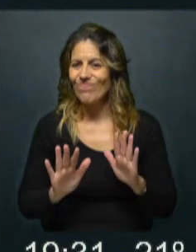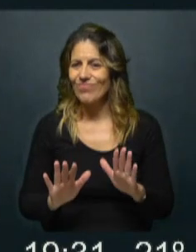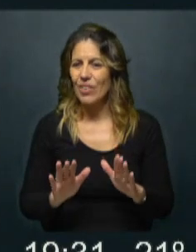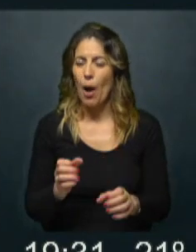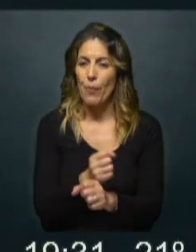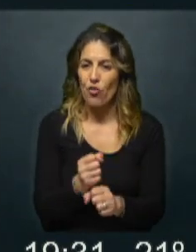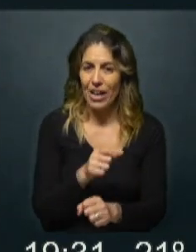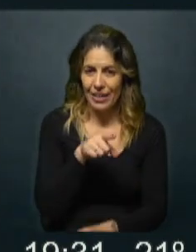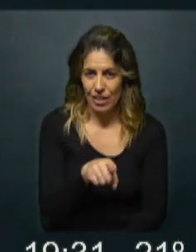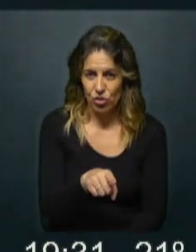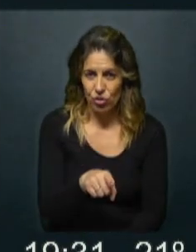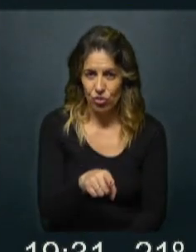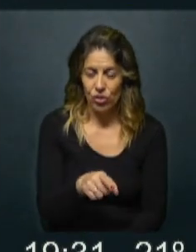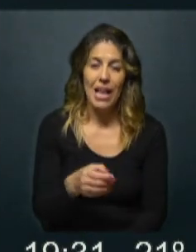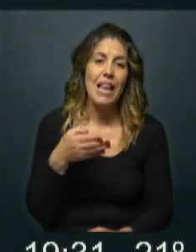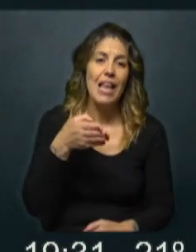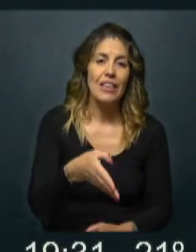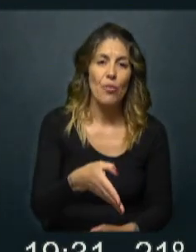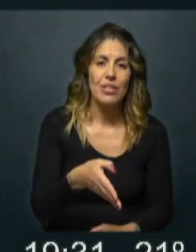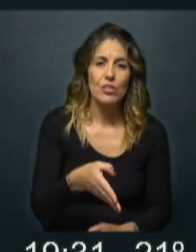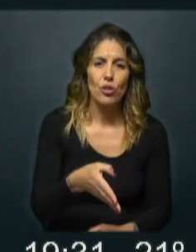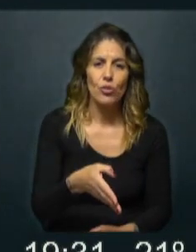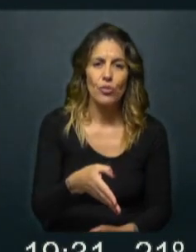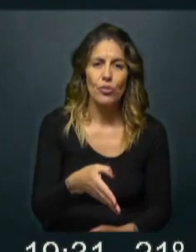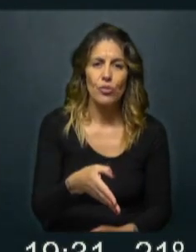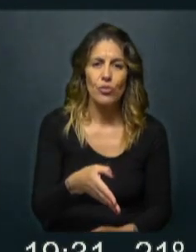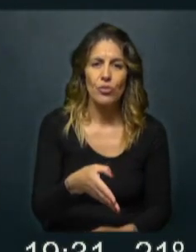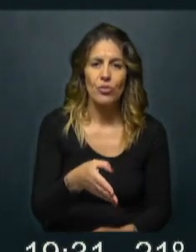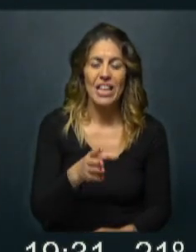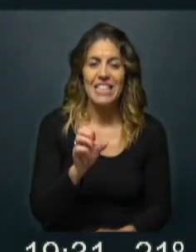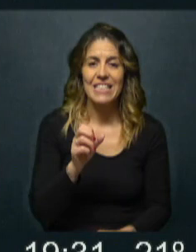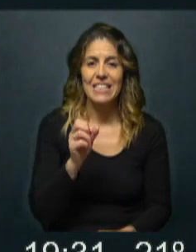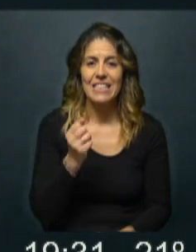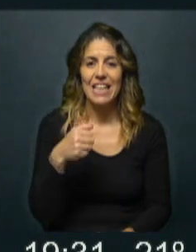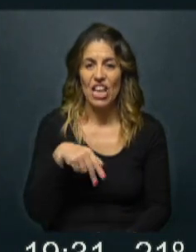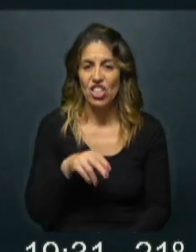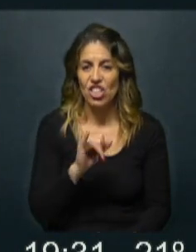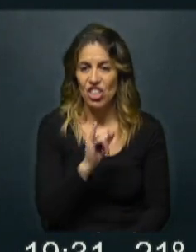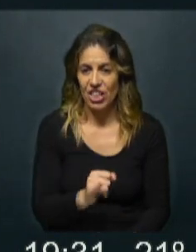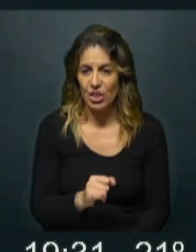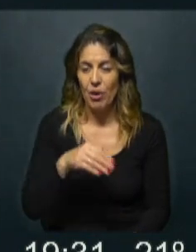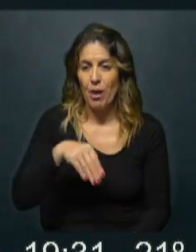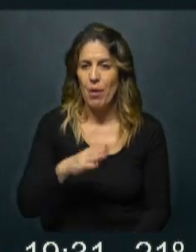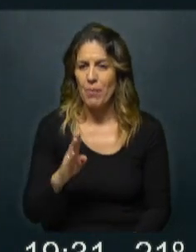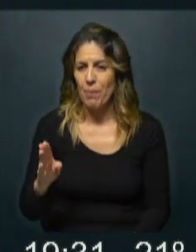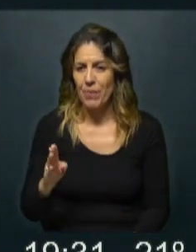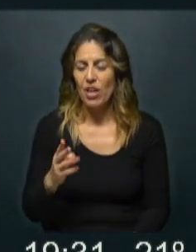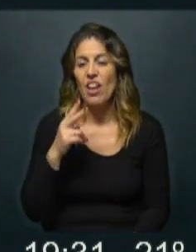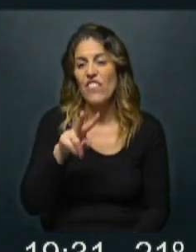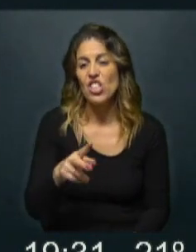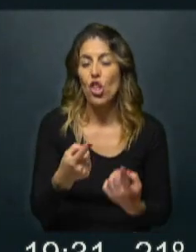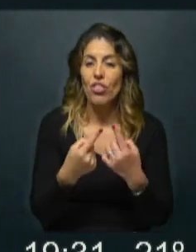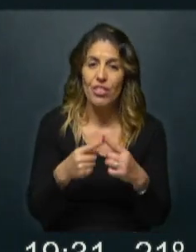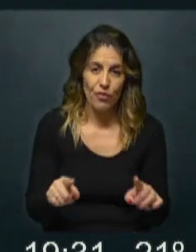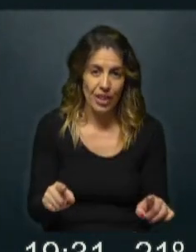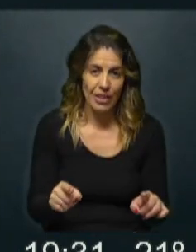poder aprobar esto la intervención de Alejandro Sánchez por el mpp dio una visión un poco distinta